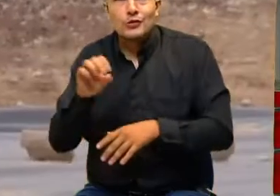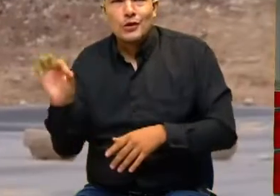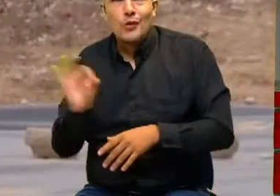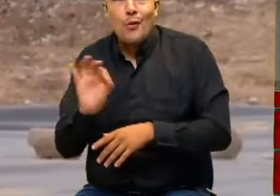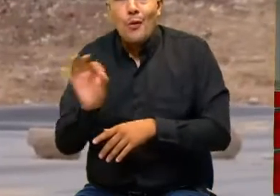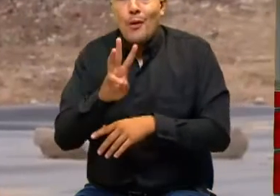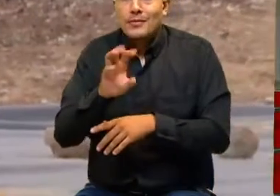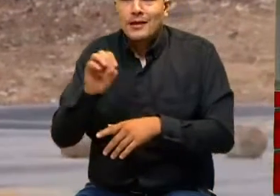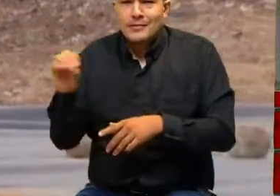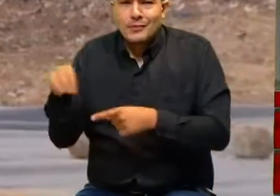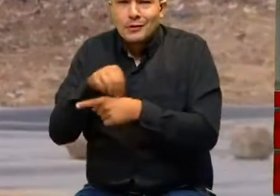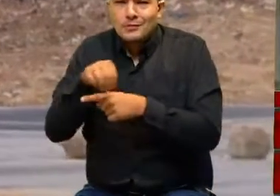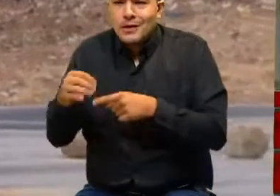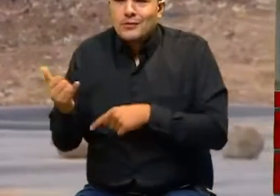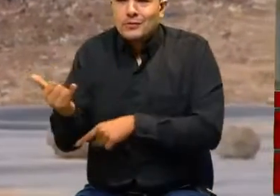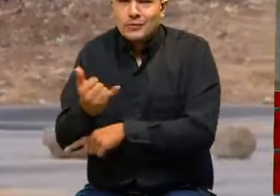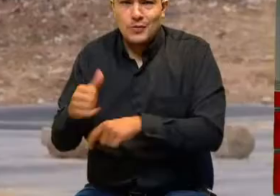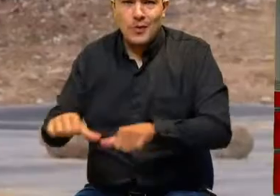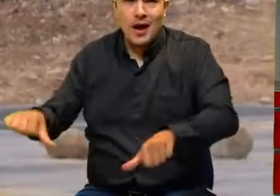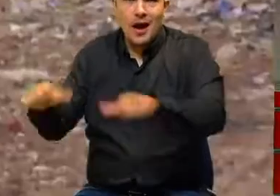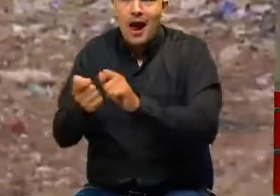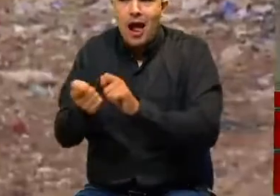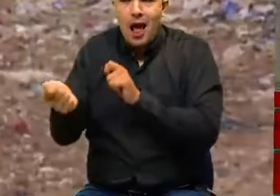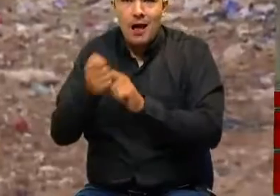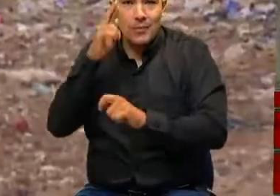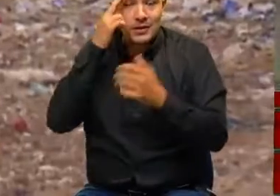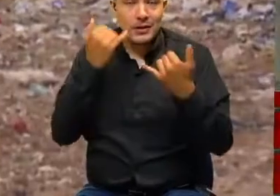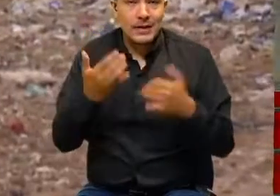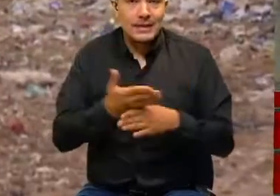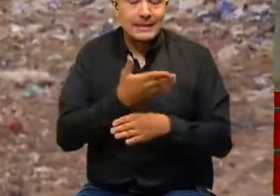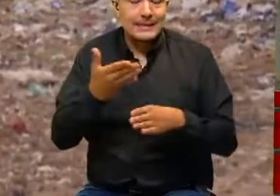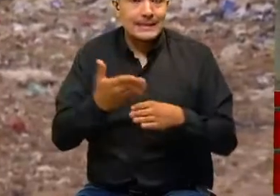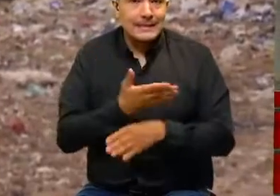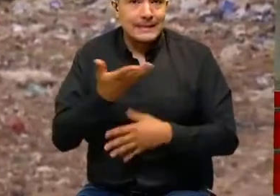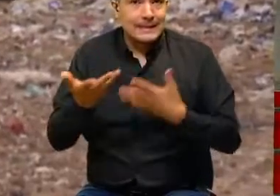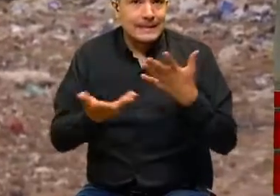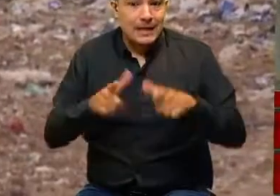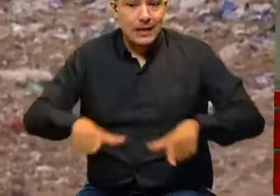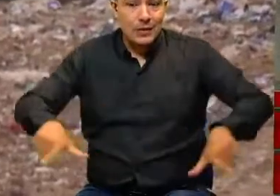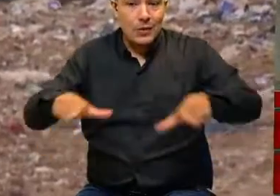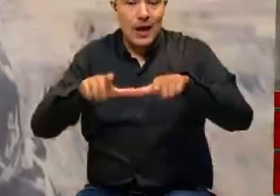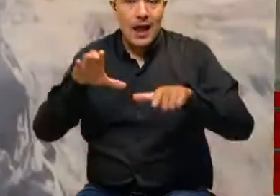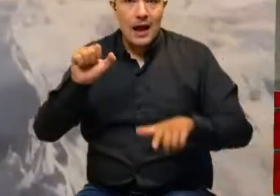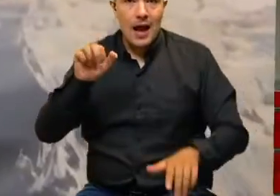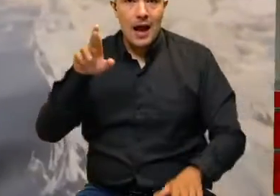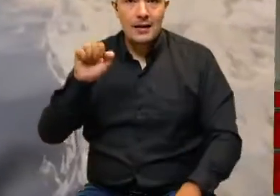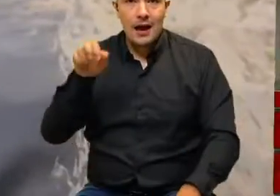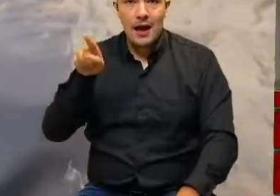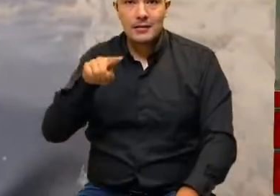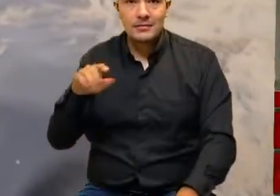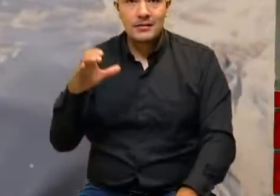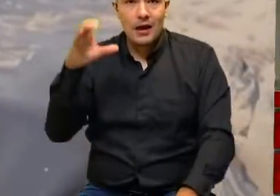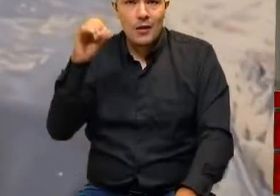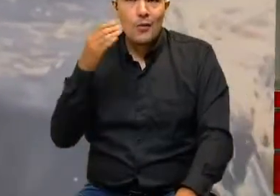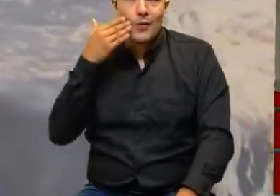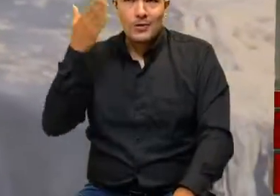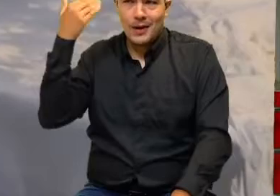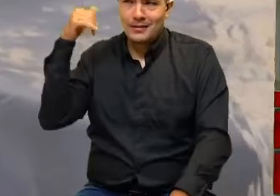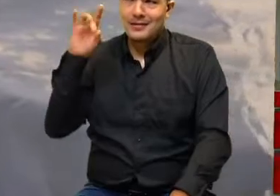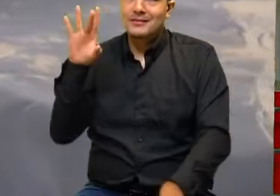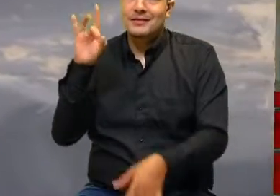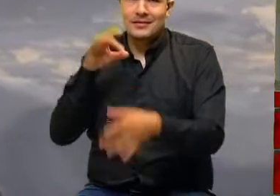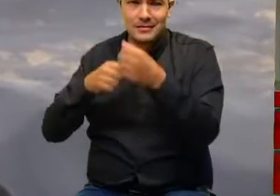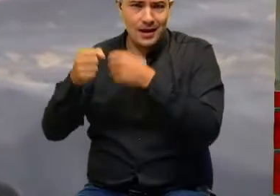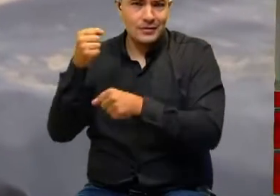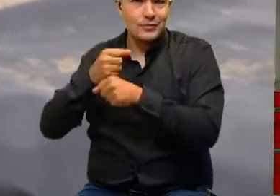metros de ese relleno sanitario. Con esa problemática, el relleno sanitario tiene una orden de cierre desde hace más de 15